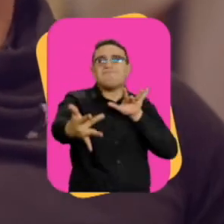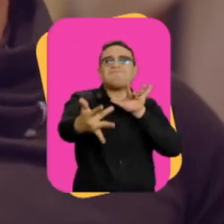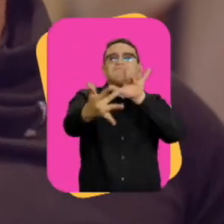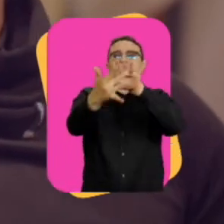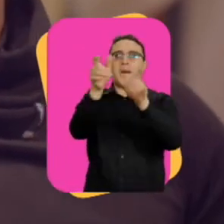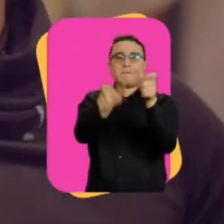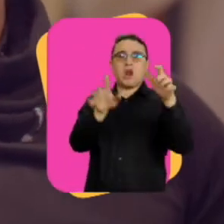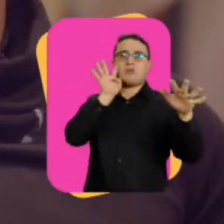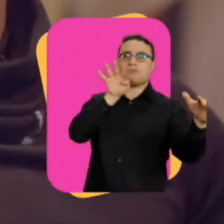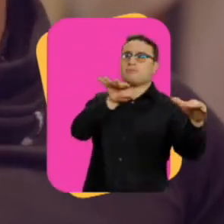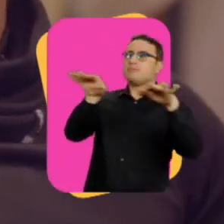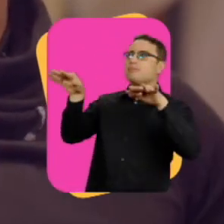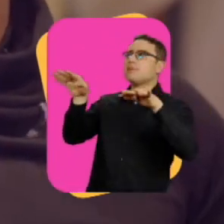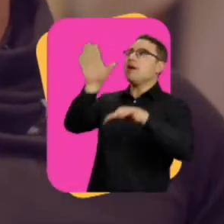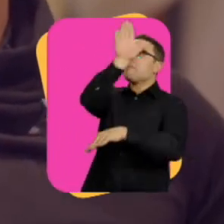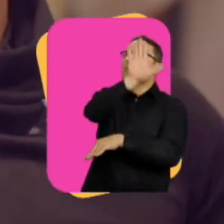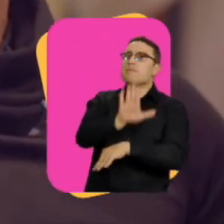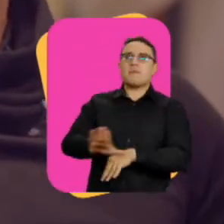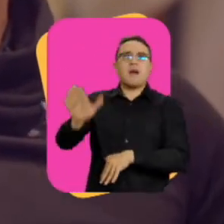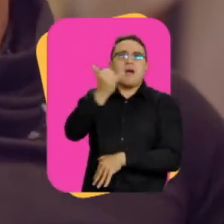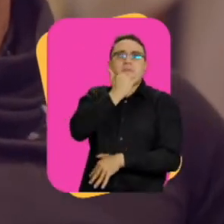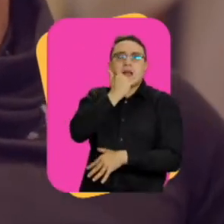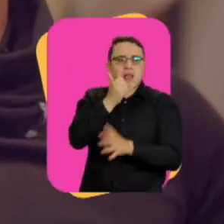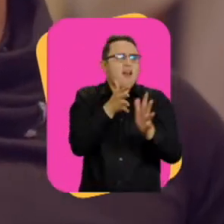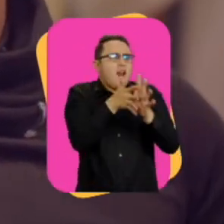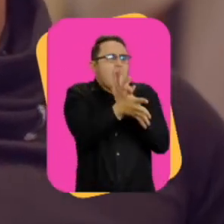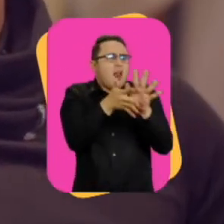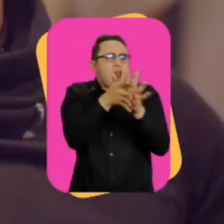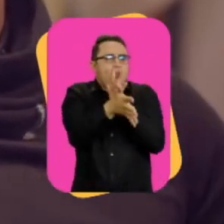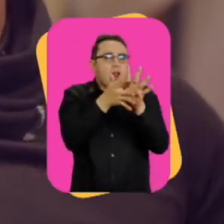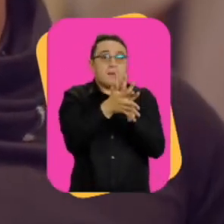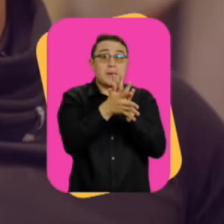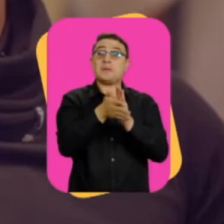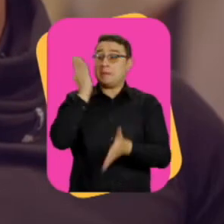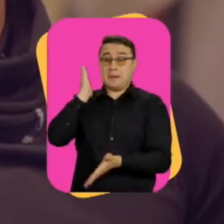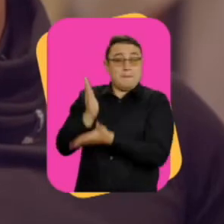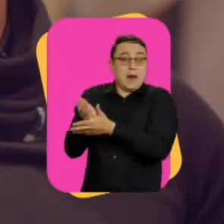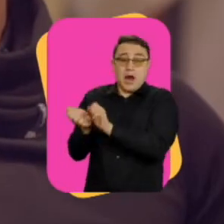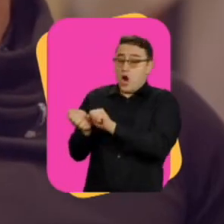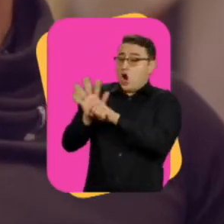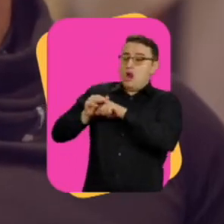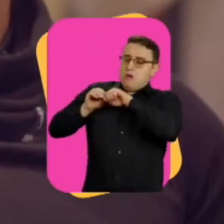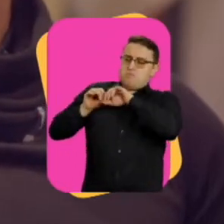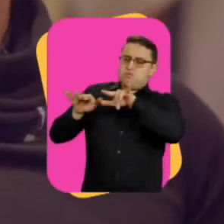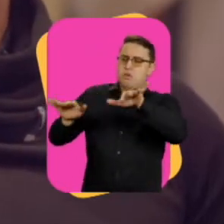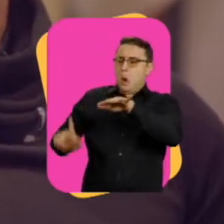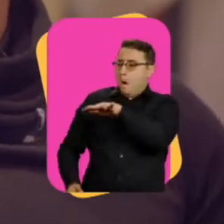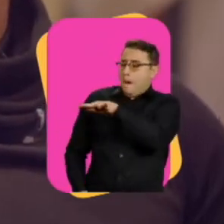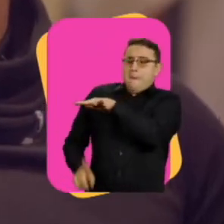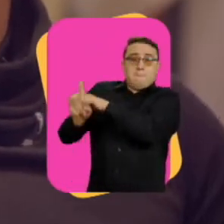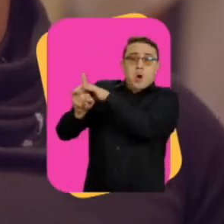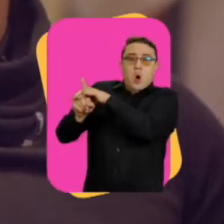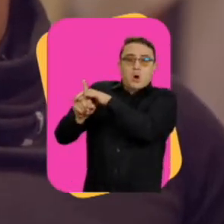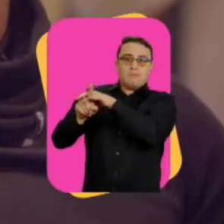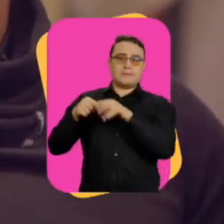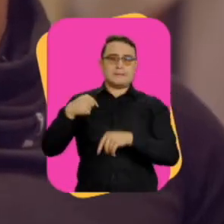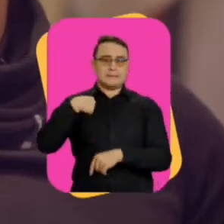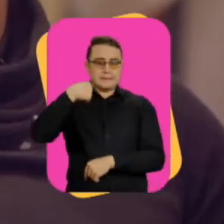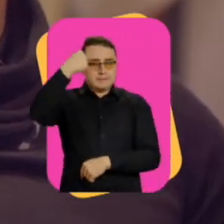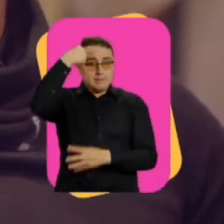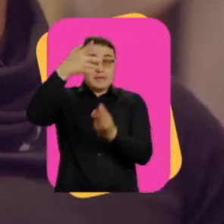lo que ocurre en las regiones. Cuando aparece el COVID y la pandemia, como medio público que tiene